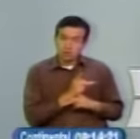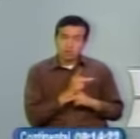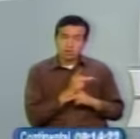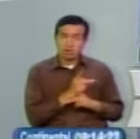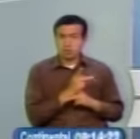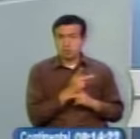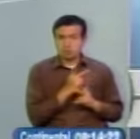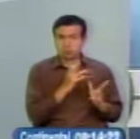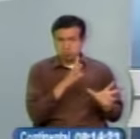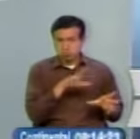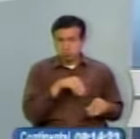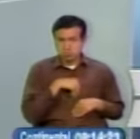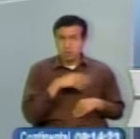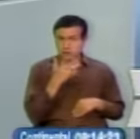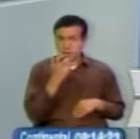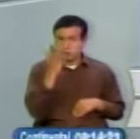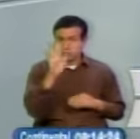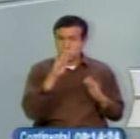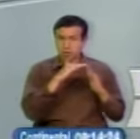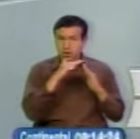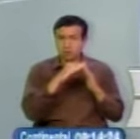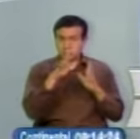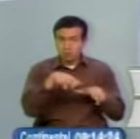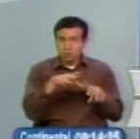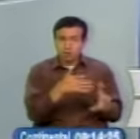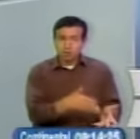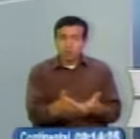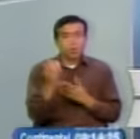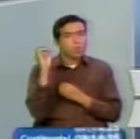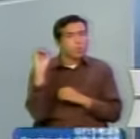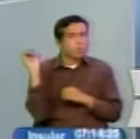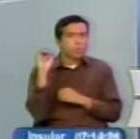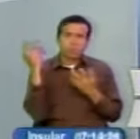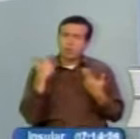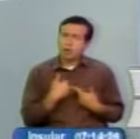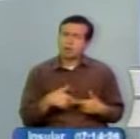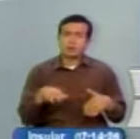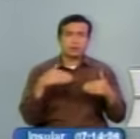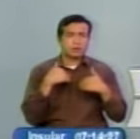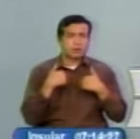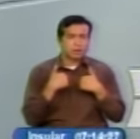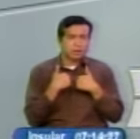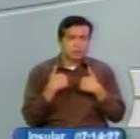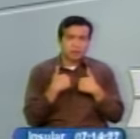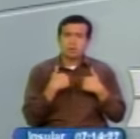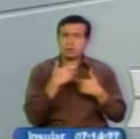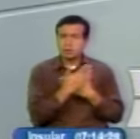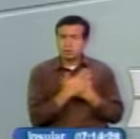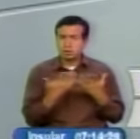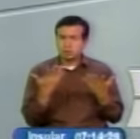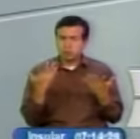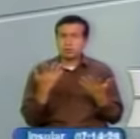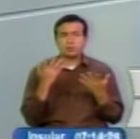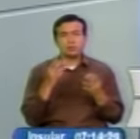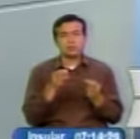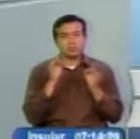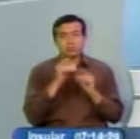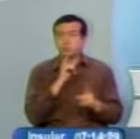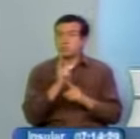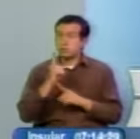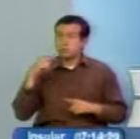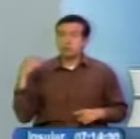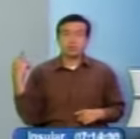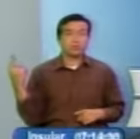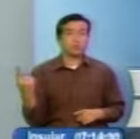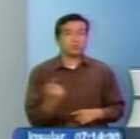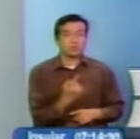adoptar, en llevarse a Violeta a su casa o cualquiera de los animalitos que están dispuestos en esta fundación, pues estaremos nosotros